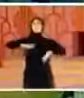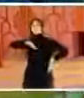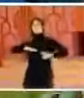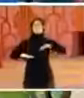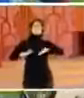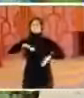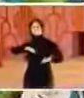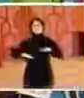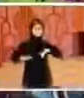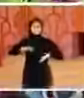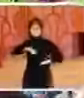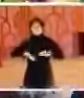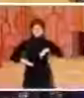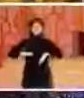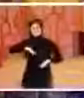afición